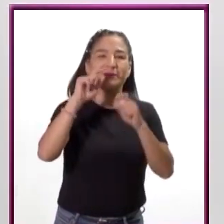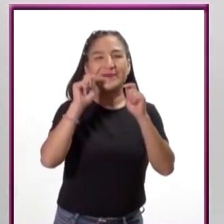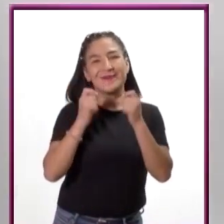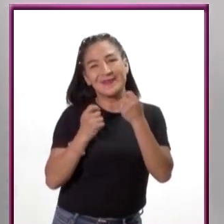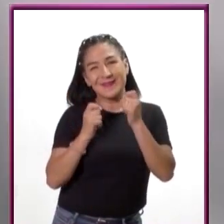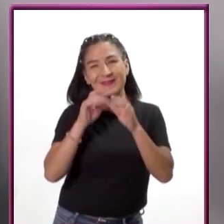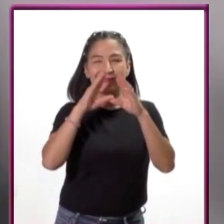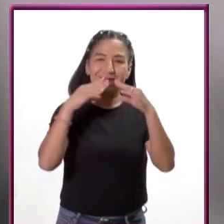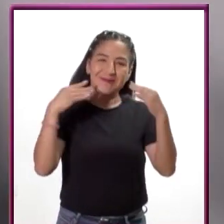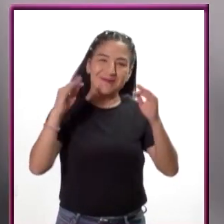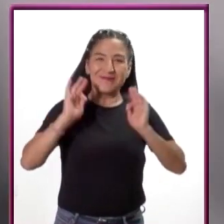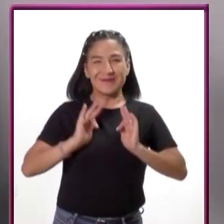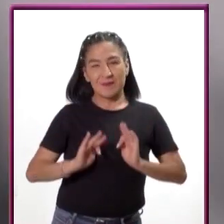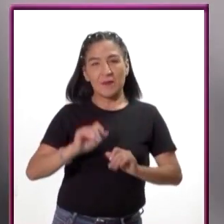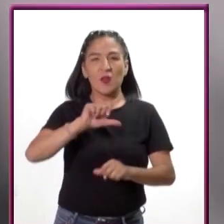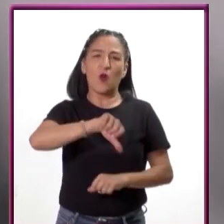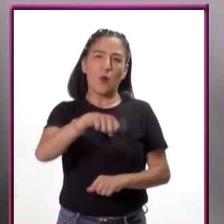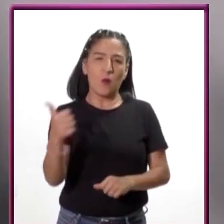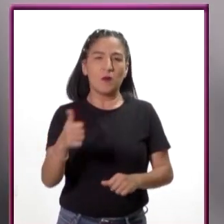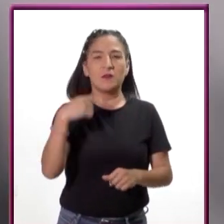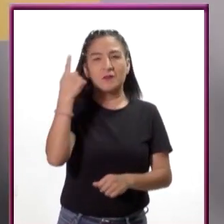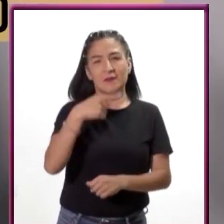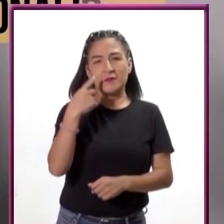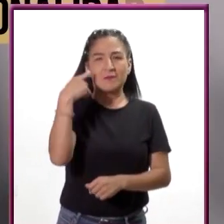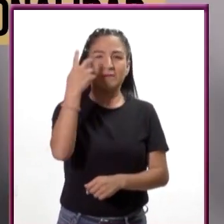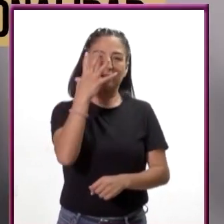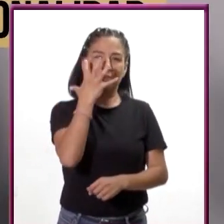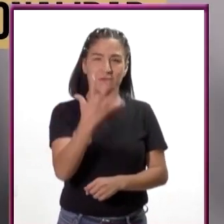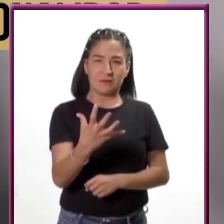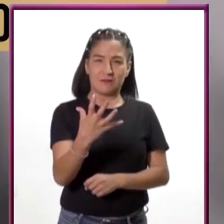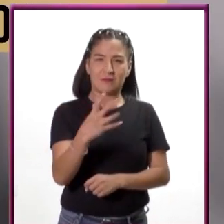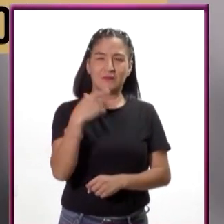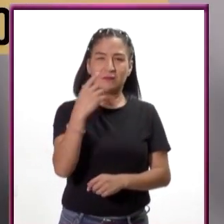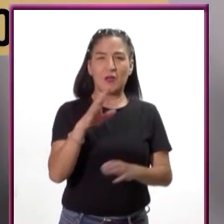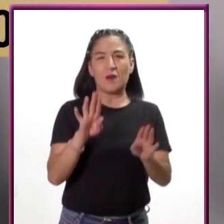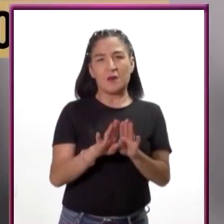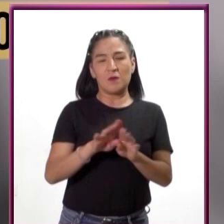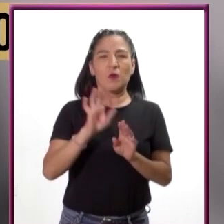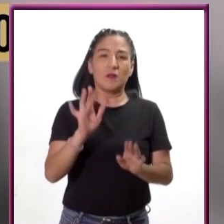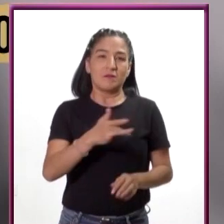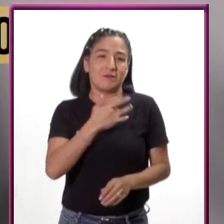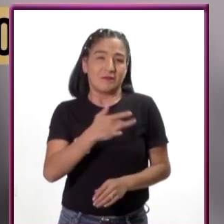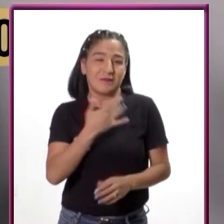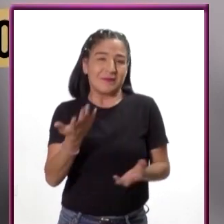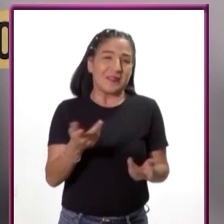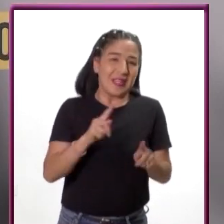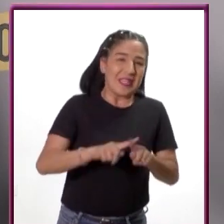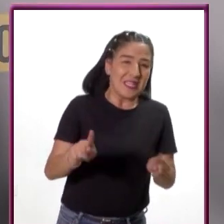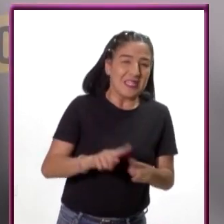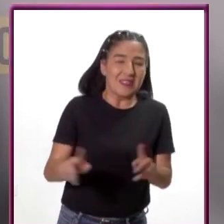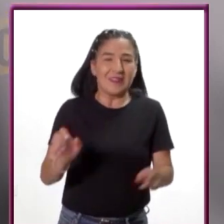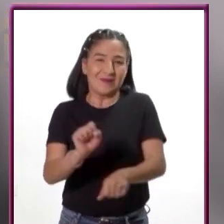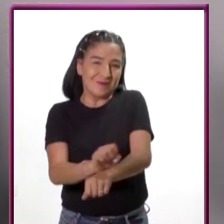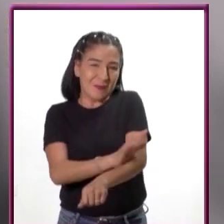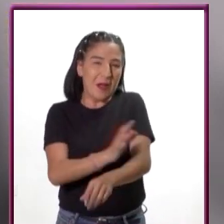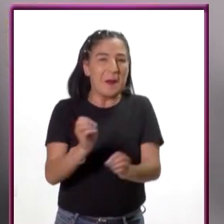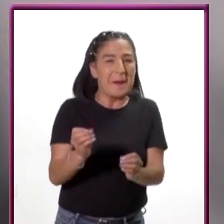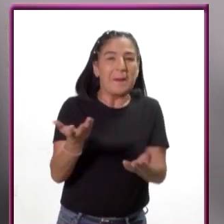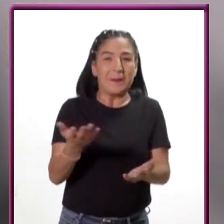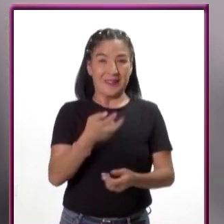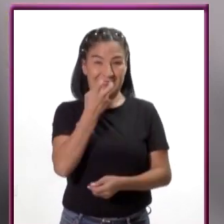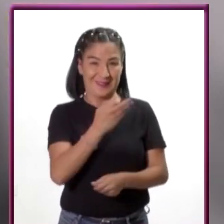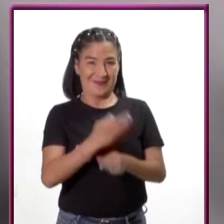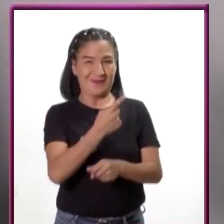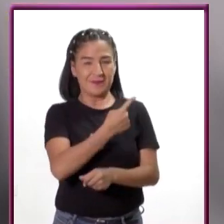relajados y sonrientes, pero otros prefieren mostrar su personalidad o estados de ánimo. Aquí, este